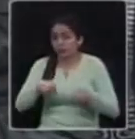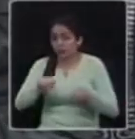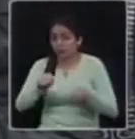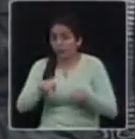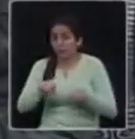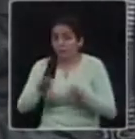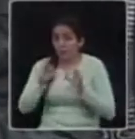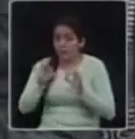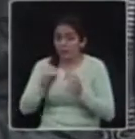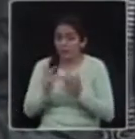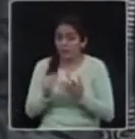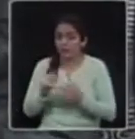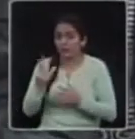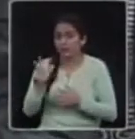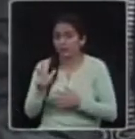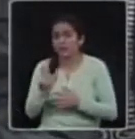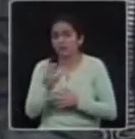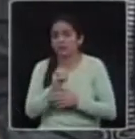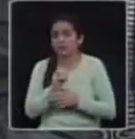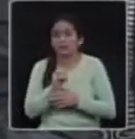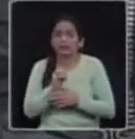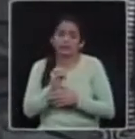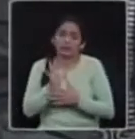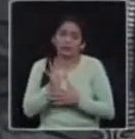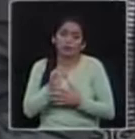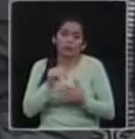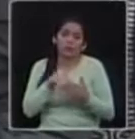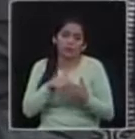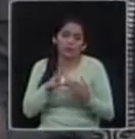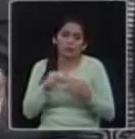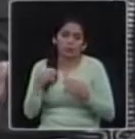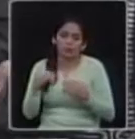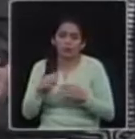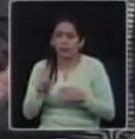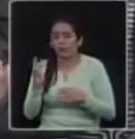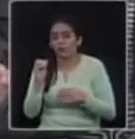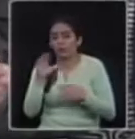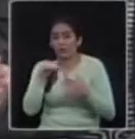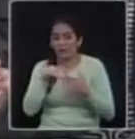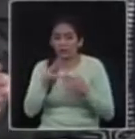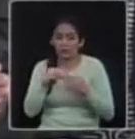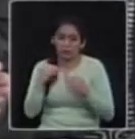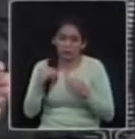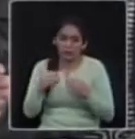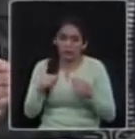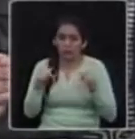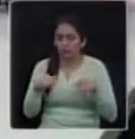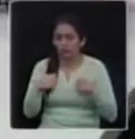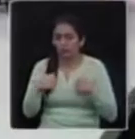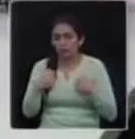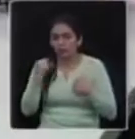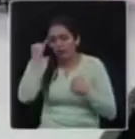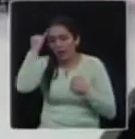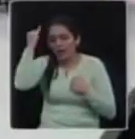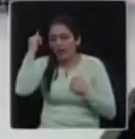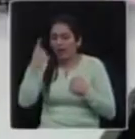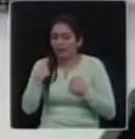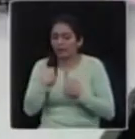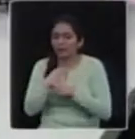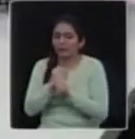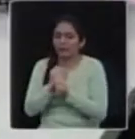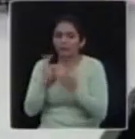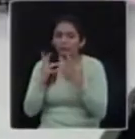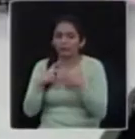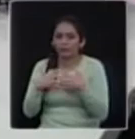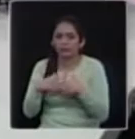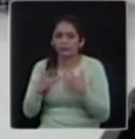empieza por los 30, 45 mil dólares aquí en Ecuador. Pero yo hago motos, motor 150 centímetros cúbicos,